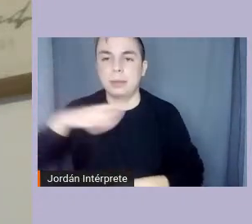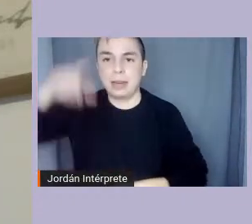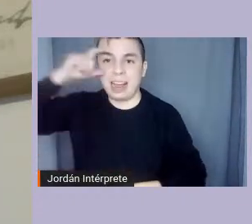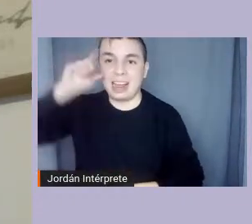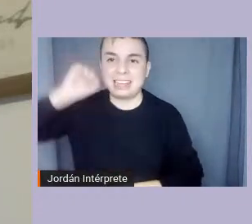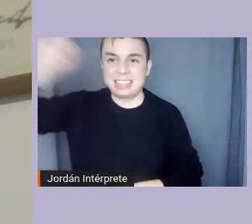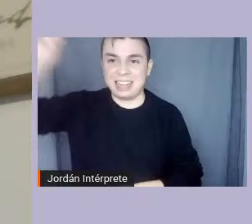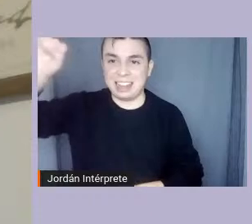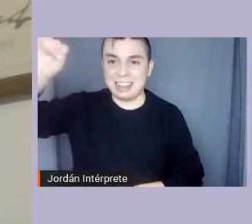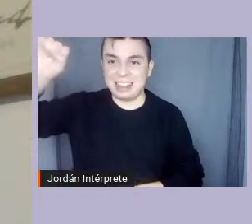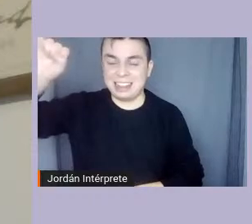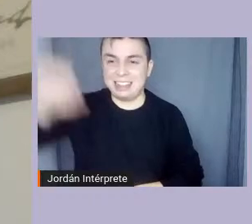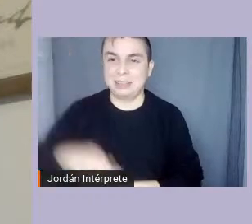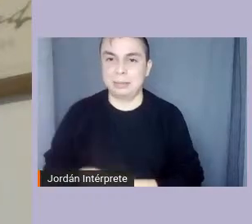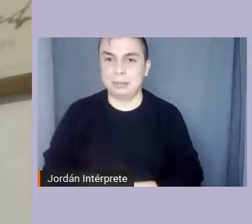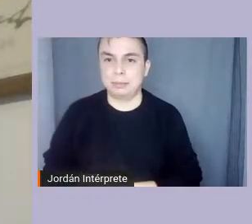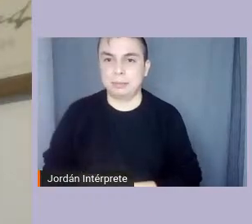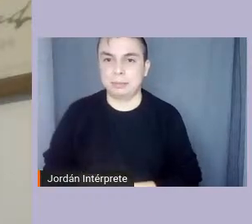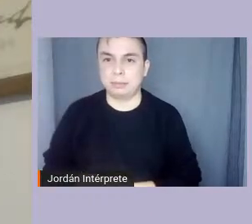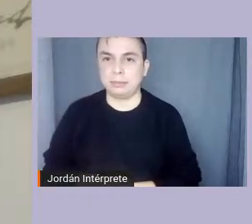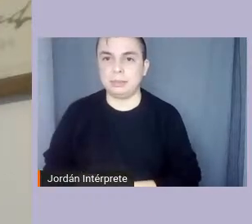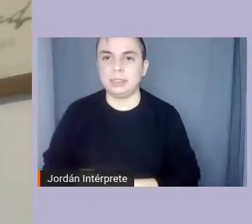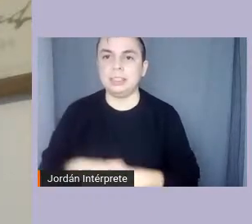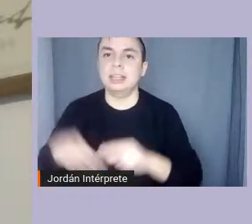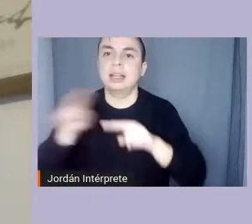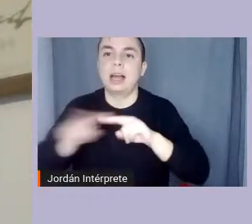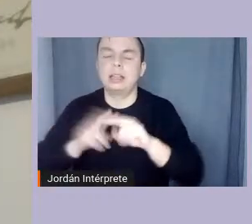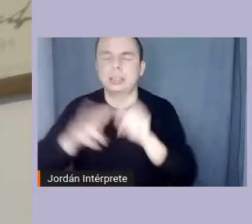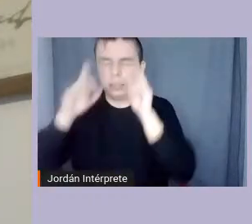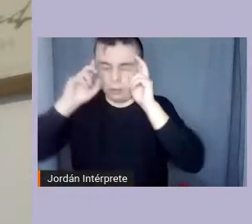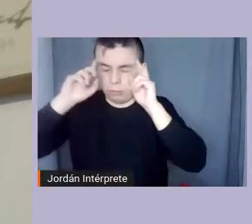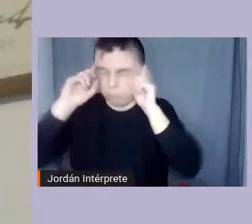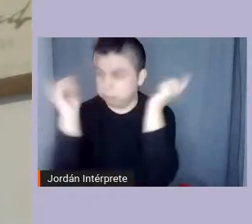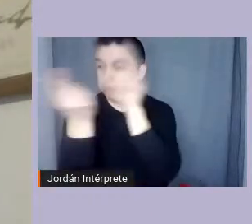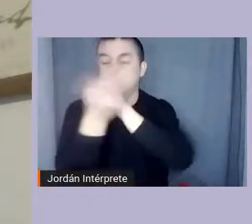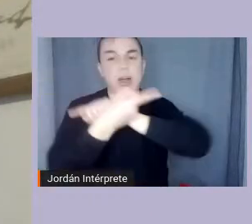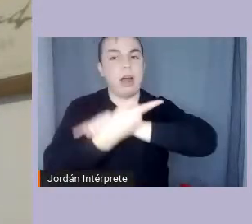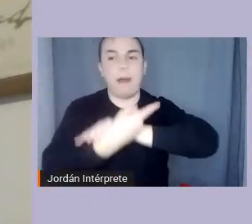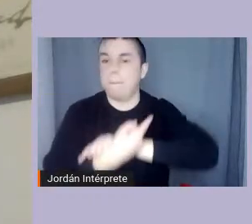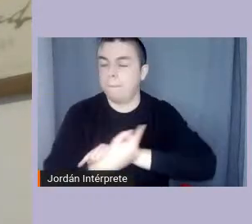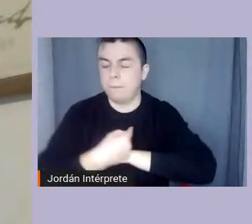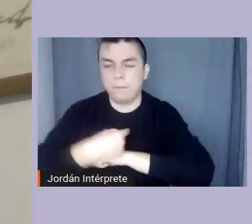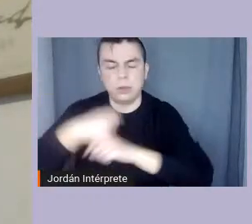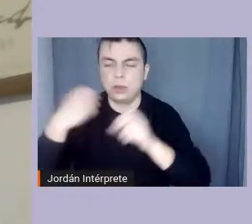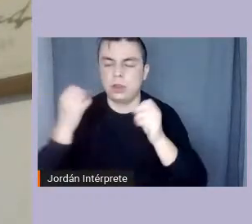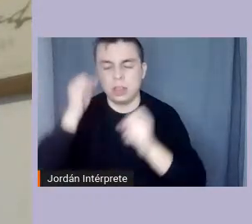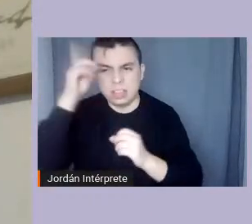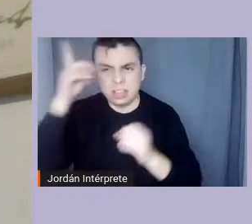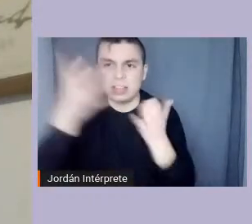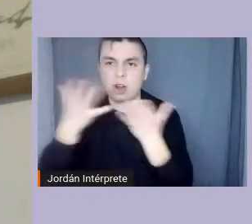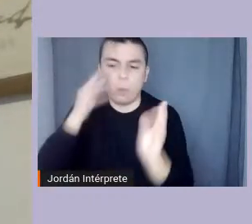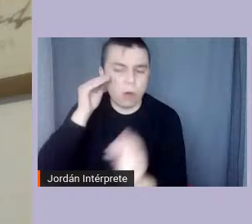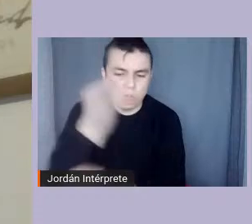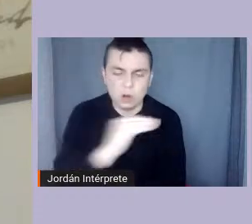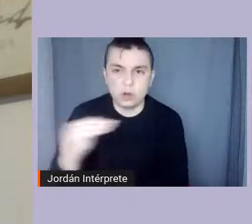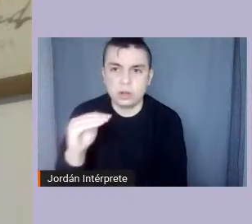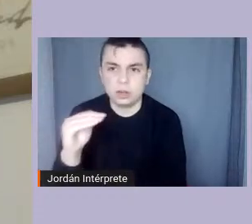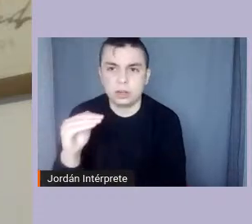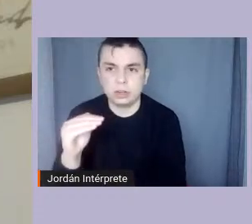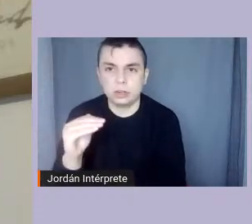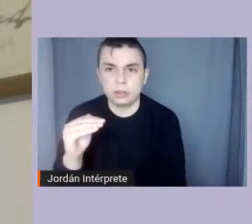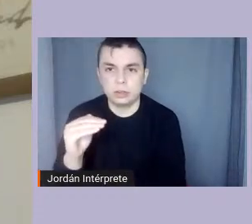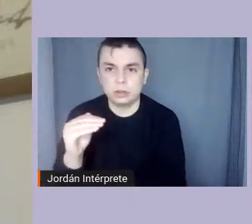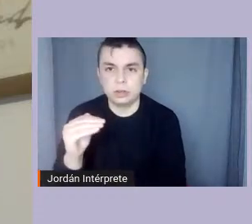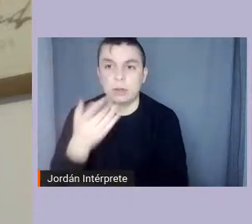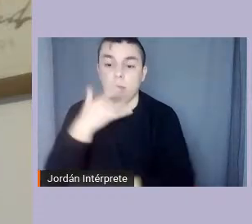se produce un cambio en el paradigma de la mirada al niño. Este sería el hombre y la mujer